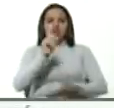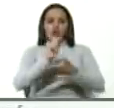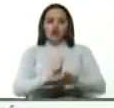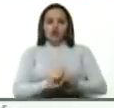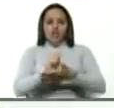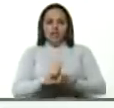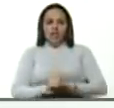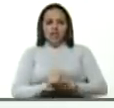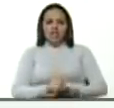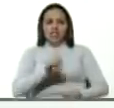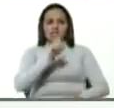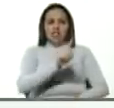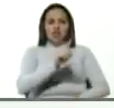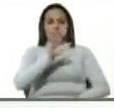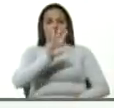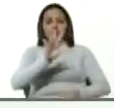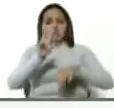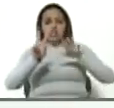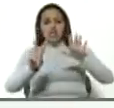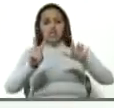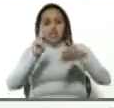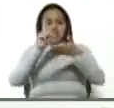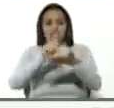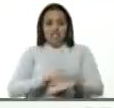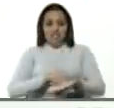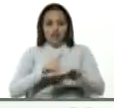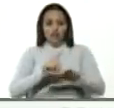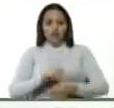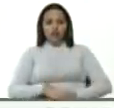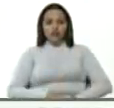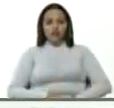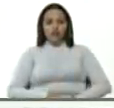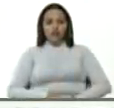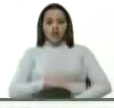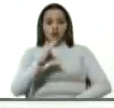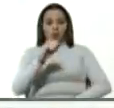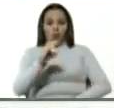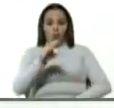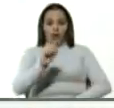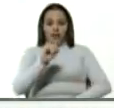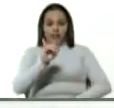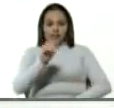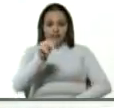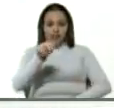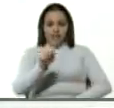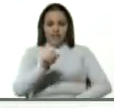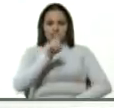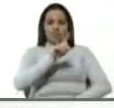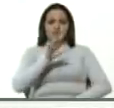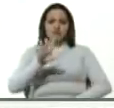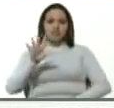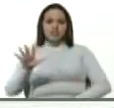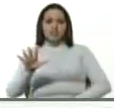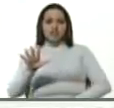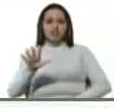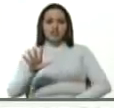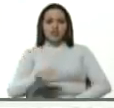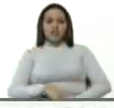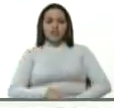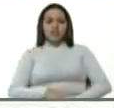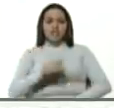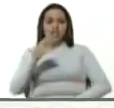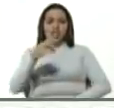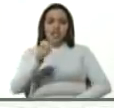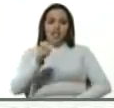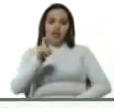157 kilos de cocaína y 745 gramos de heroína. Lo que da un total